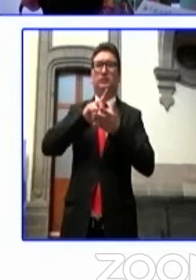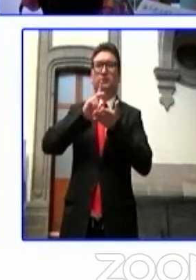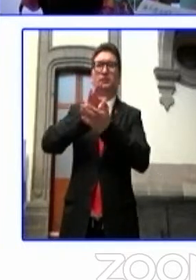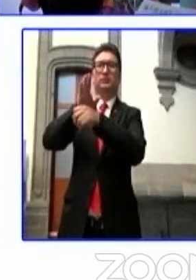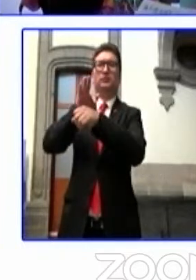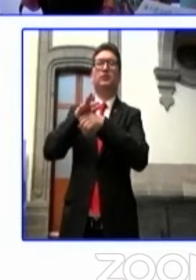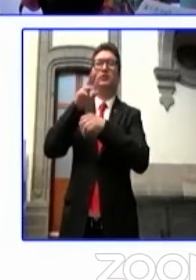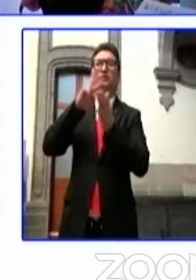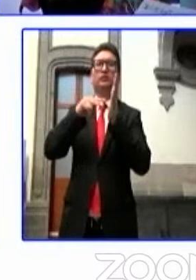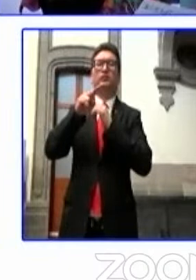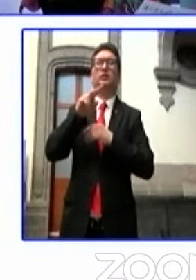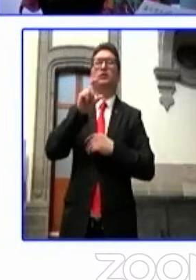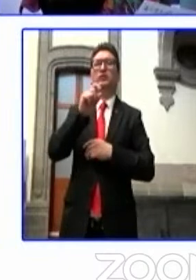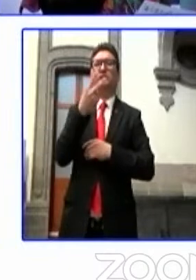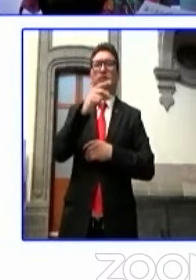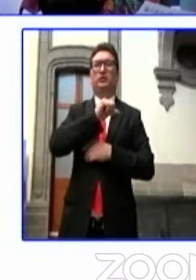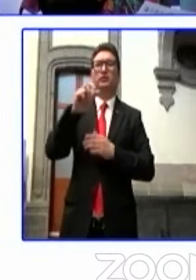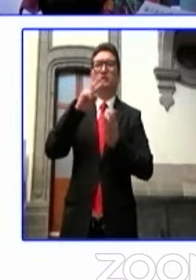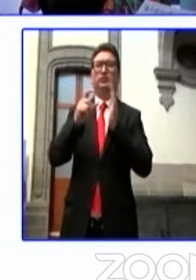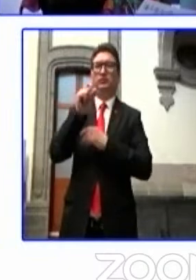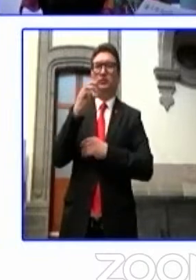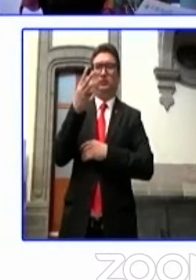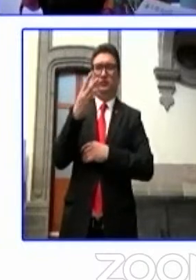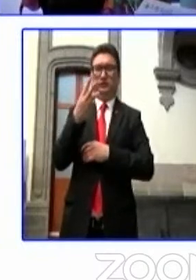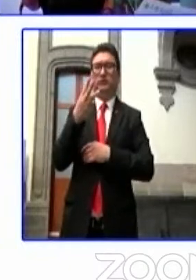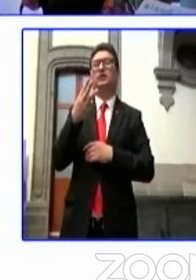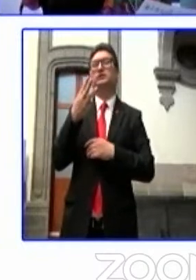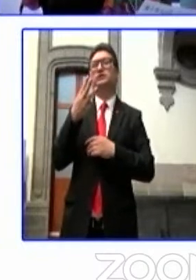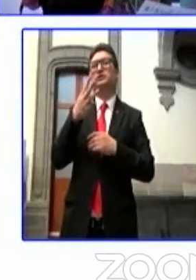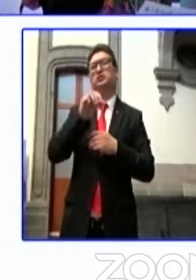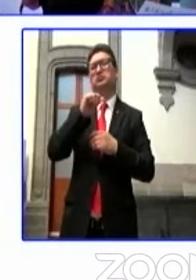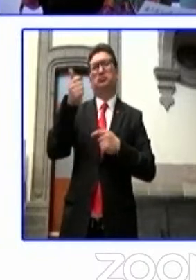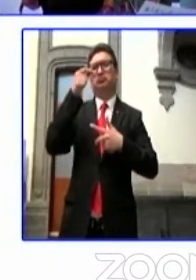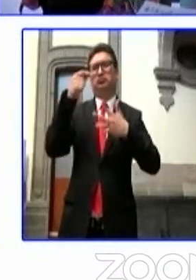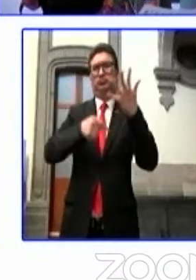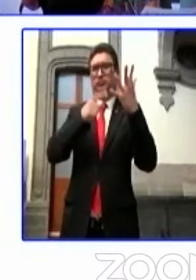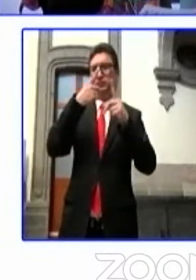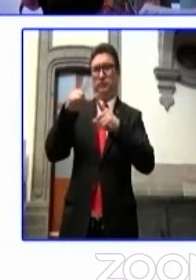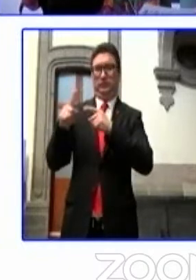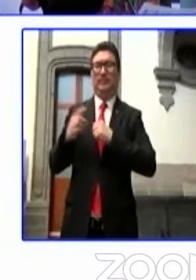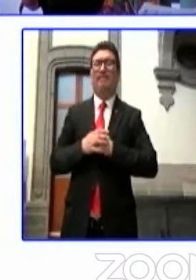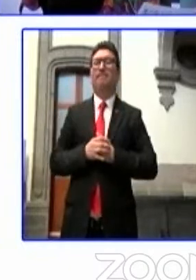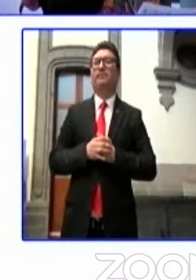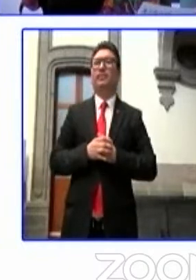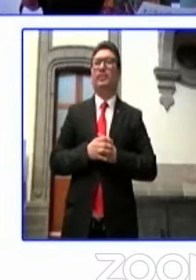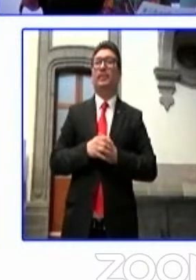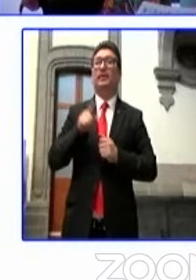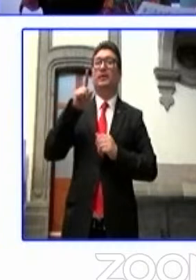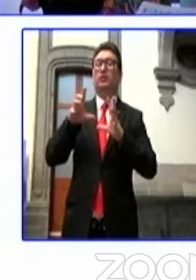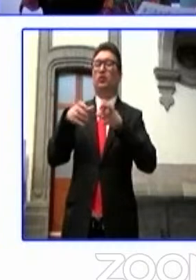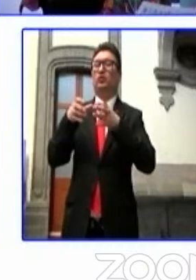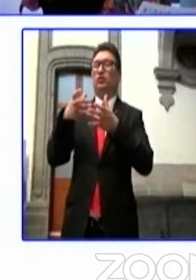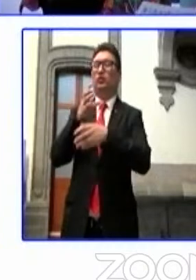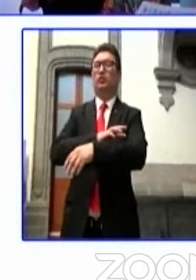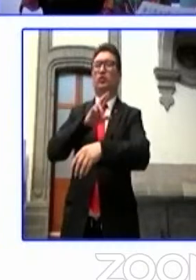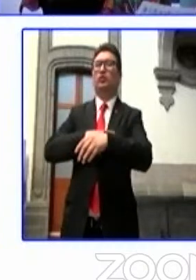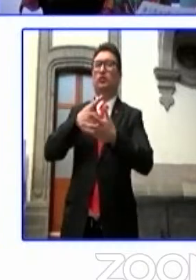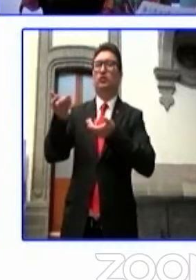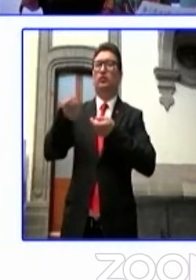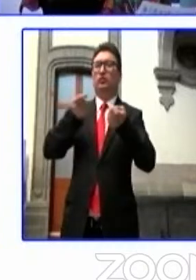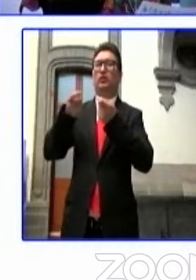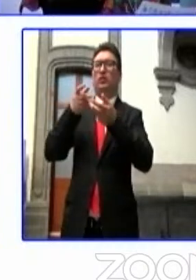de 2022 a 2023, entre otros. Ha coordinado la cooperación técnica por parte de la